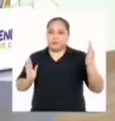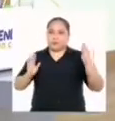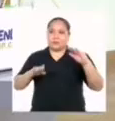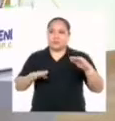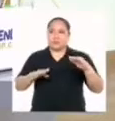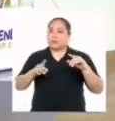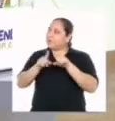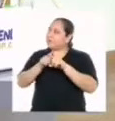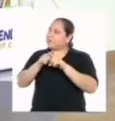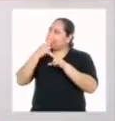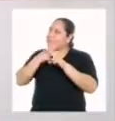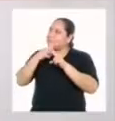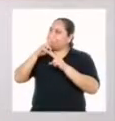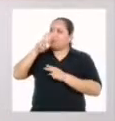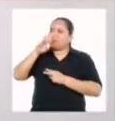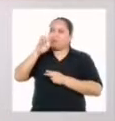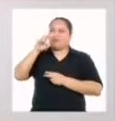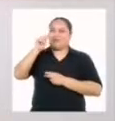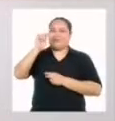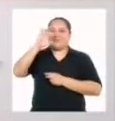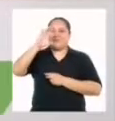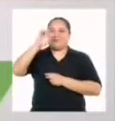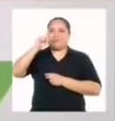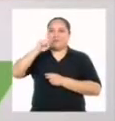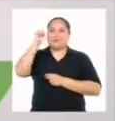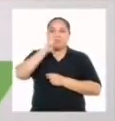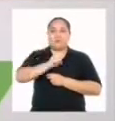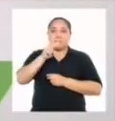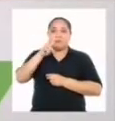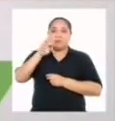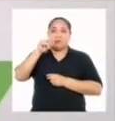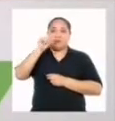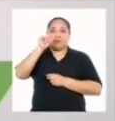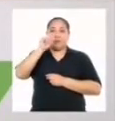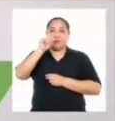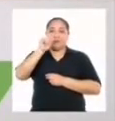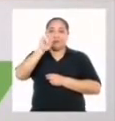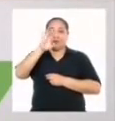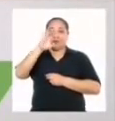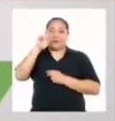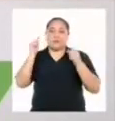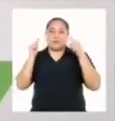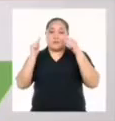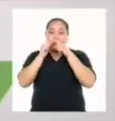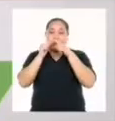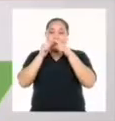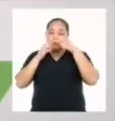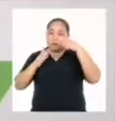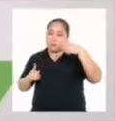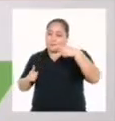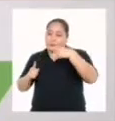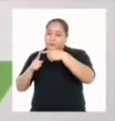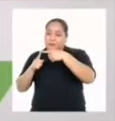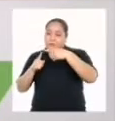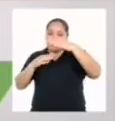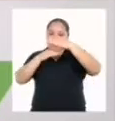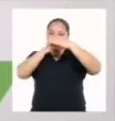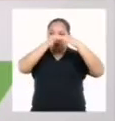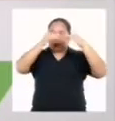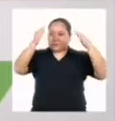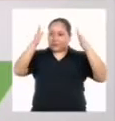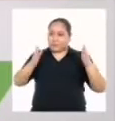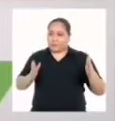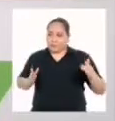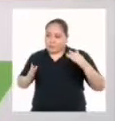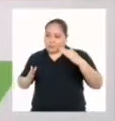las podemos llamar vértices, ¿no? Sí, el vértice es el punto en el que coinciden los dos lados de